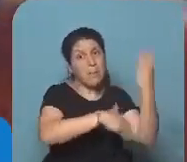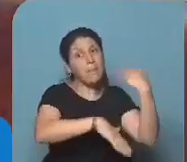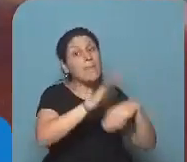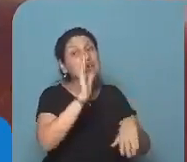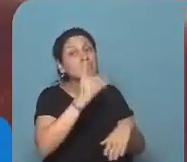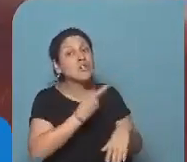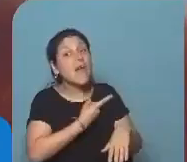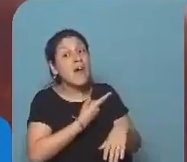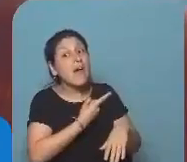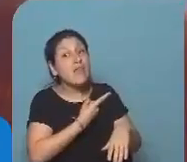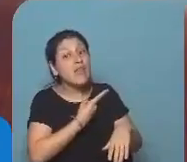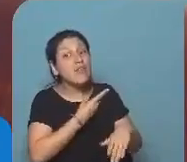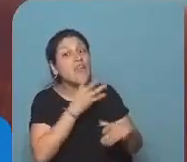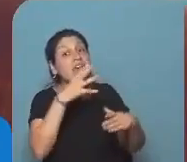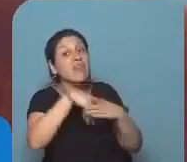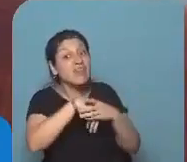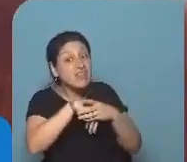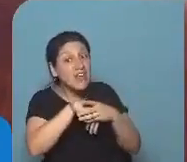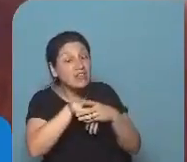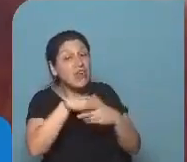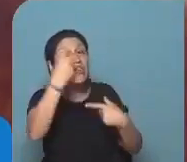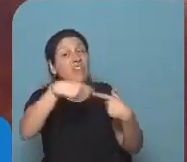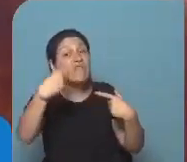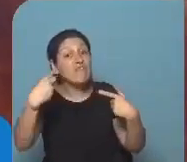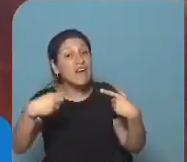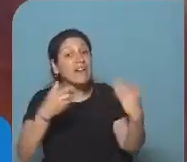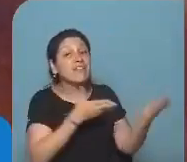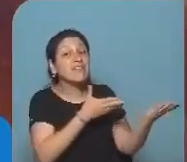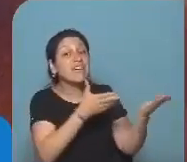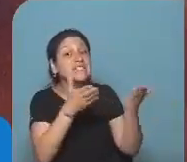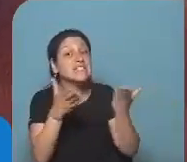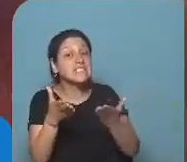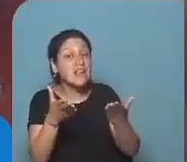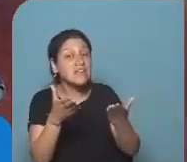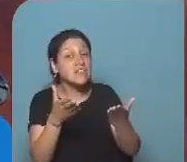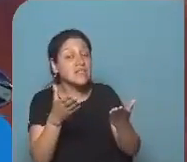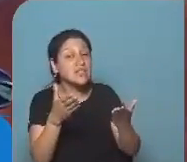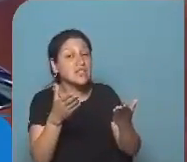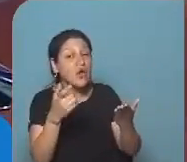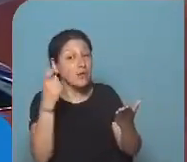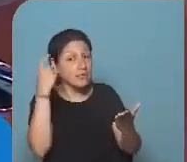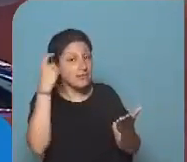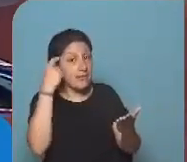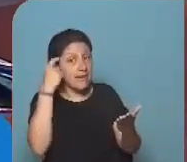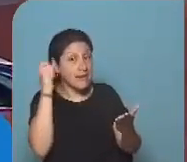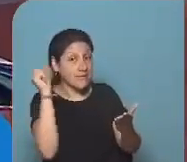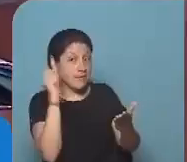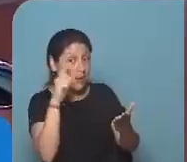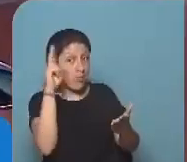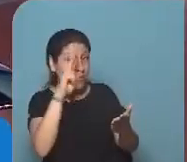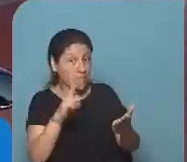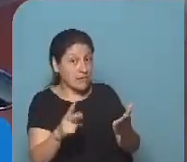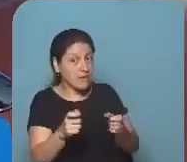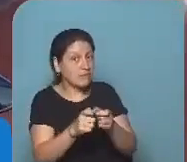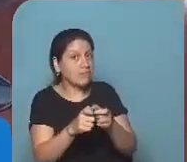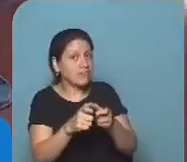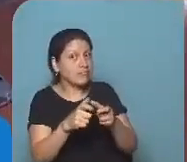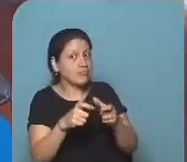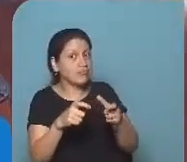ellos detenidos dentro de los servicios de inteligencia militares de Venezuela. Estamos viendo cada vez más un aumento